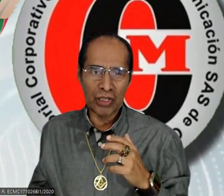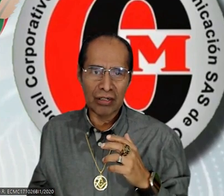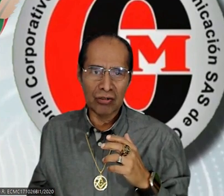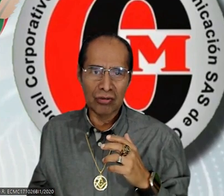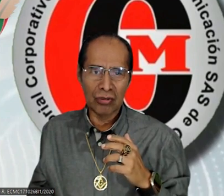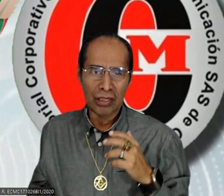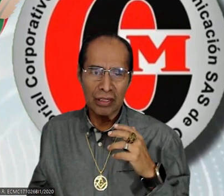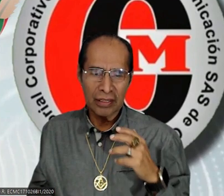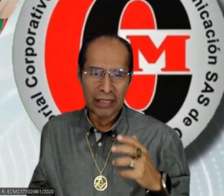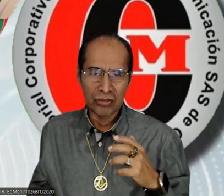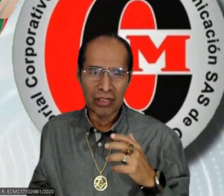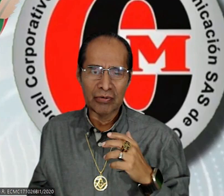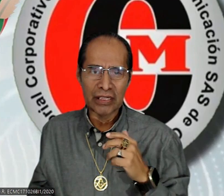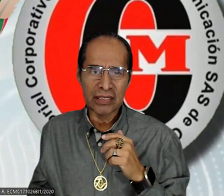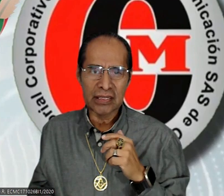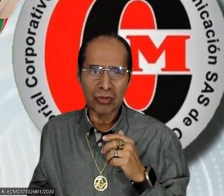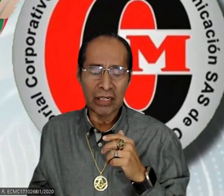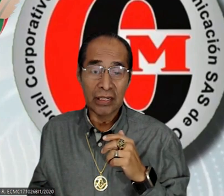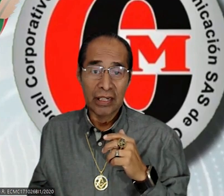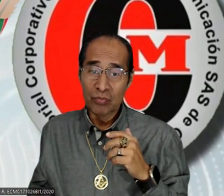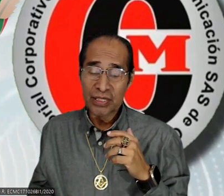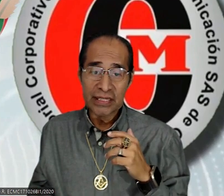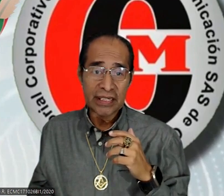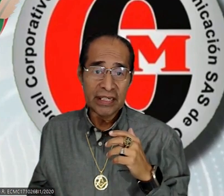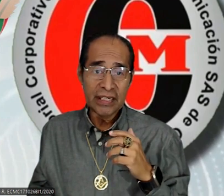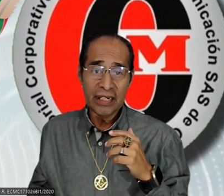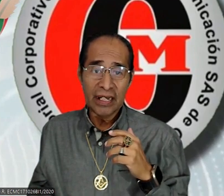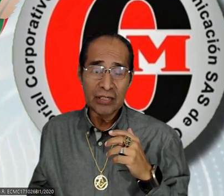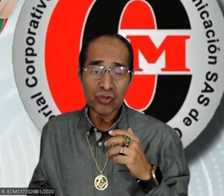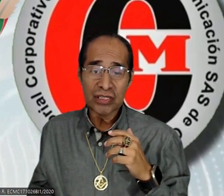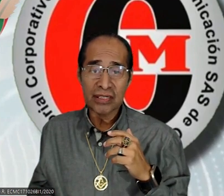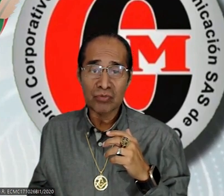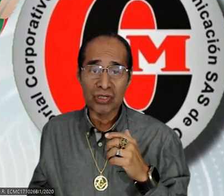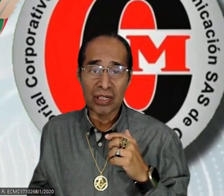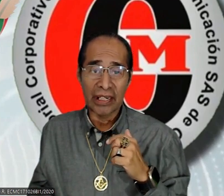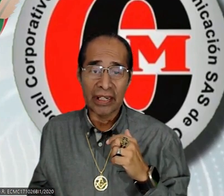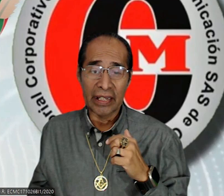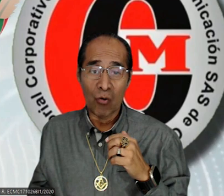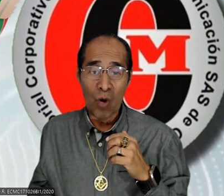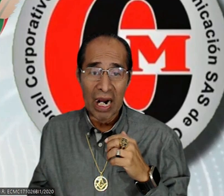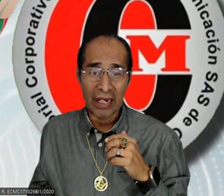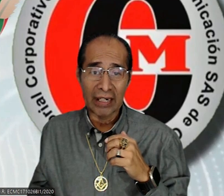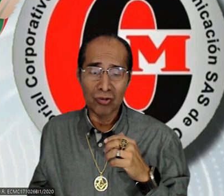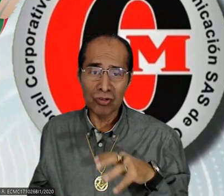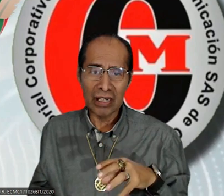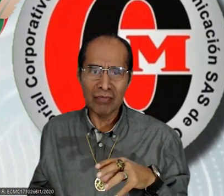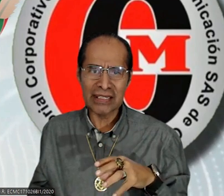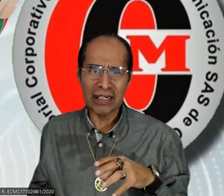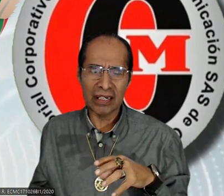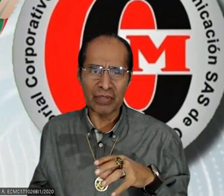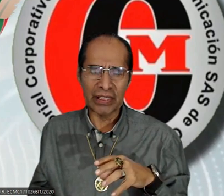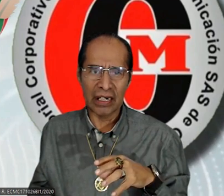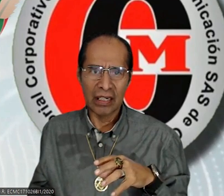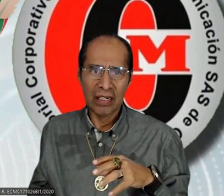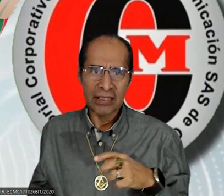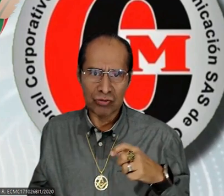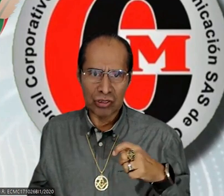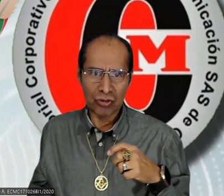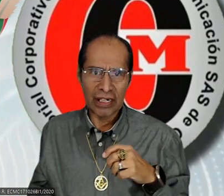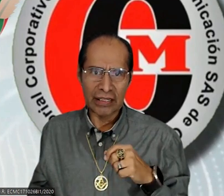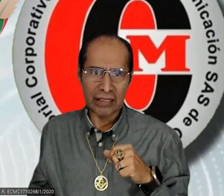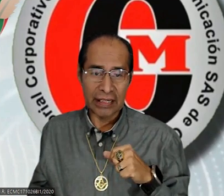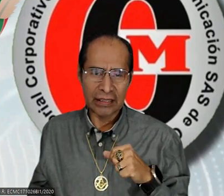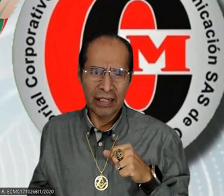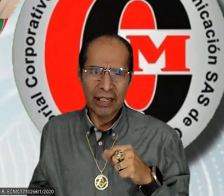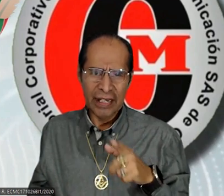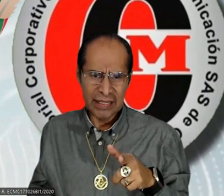general de gobierno, tanto el gabinete de seguridad, pues que se llegue a esos extremos en Oaxaca, ¿no? No nada más en la capital, sino